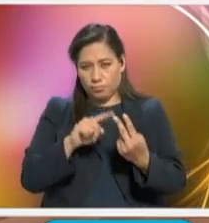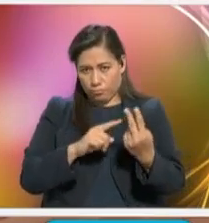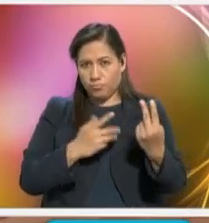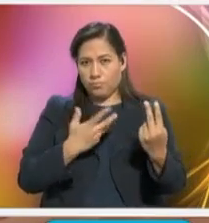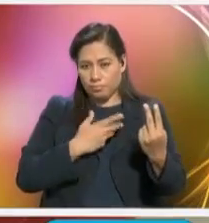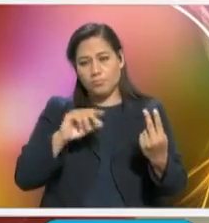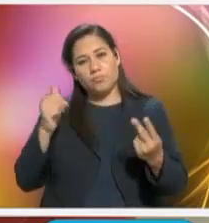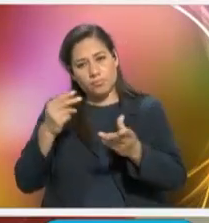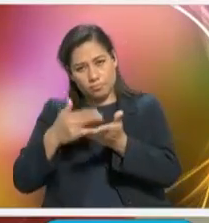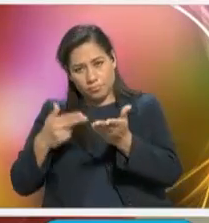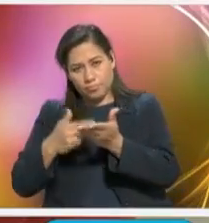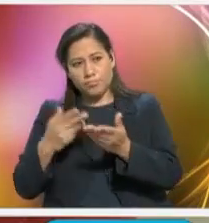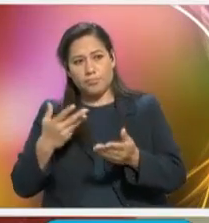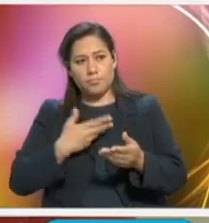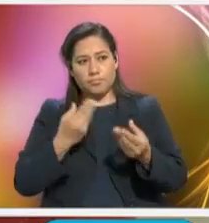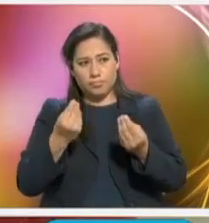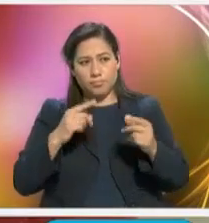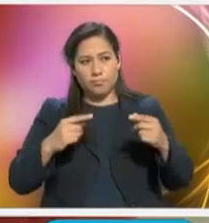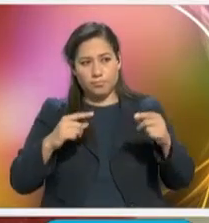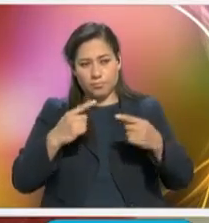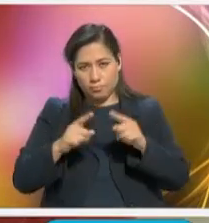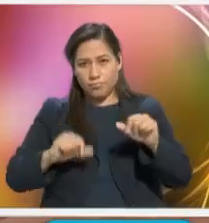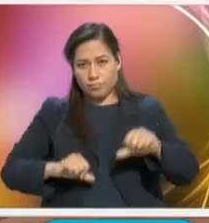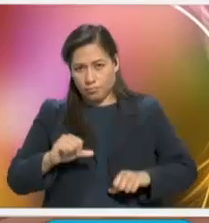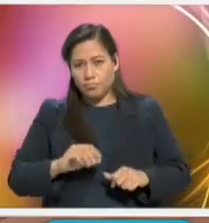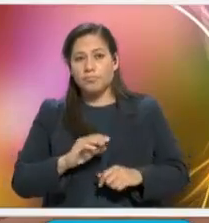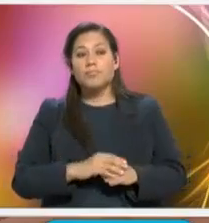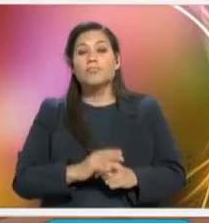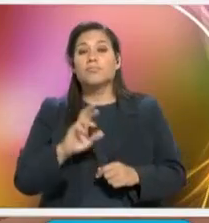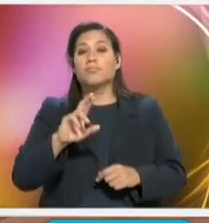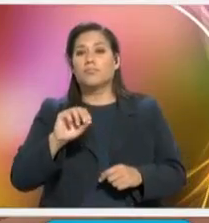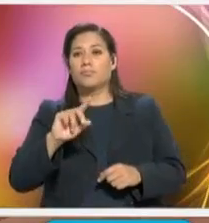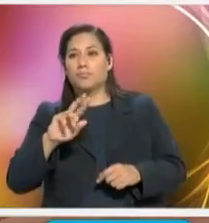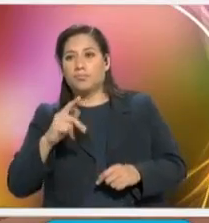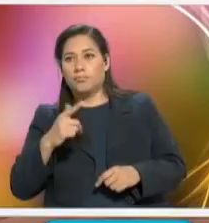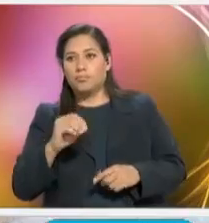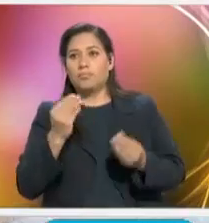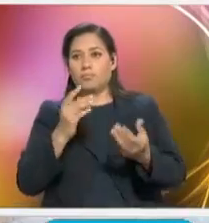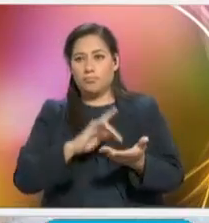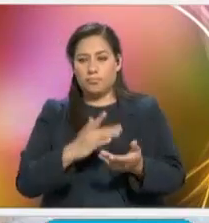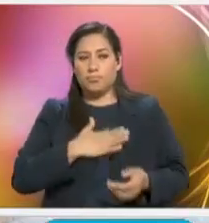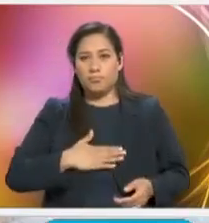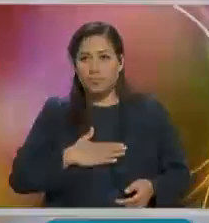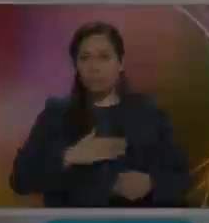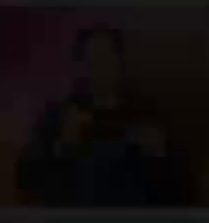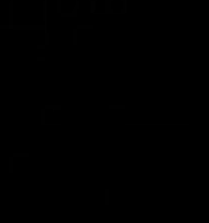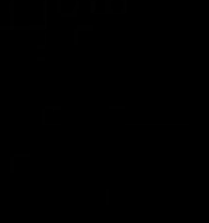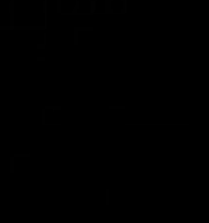muchos talleres, muchas actividades. Y diversas actividades donde pueden desarrollarse. Rodrigo García, muchas gracias. Un placer, muchas gracias. Nos vemos a la próxima.